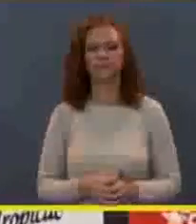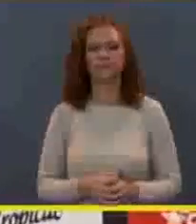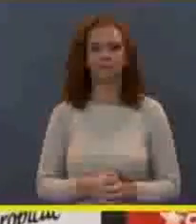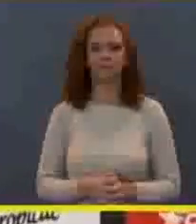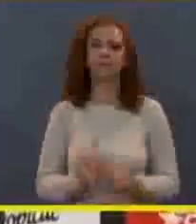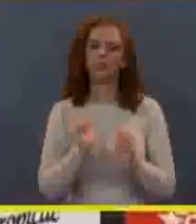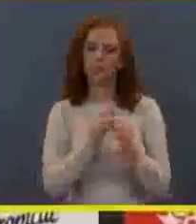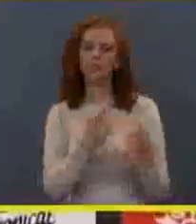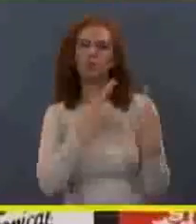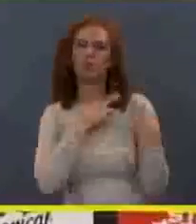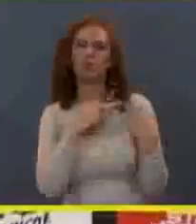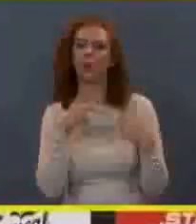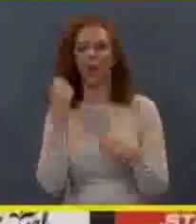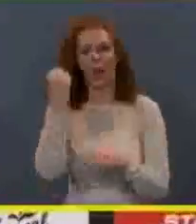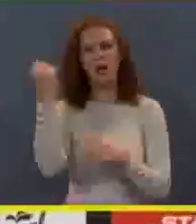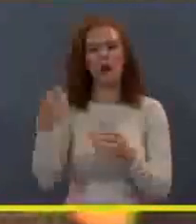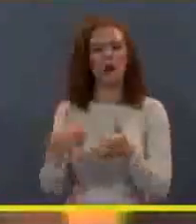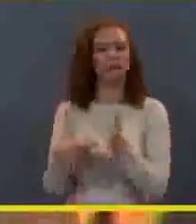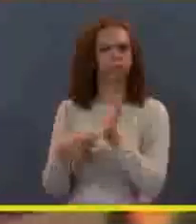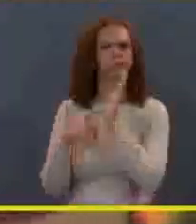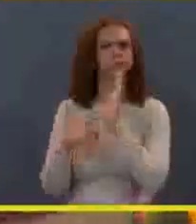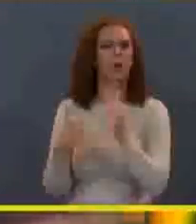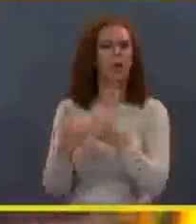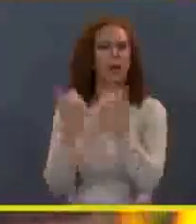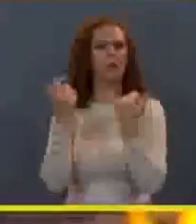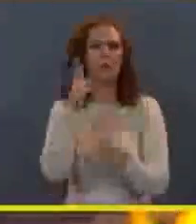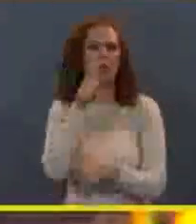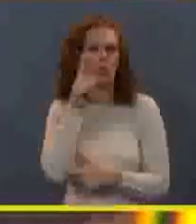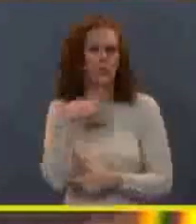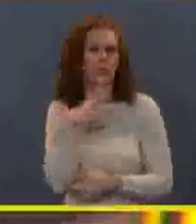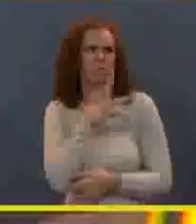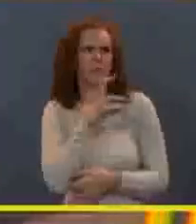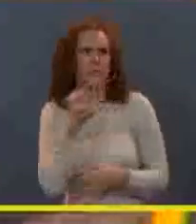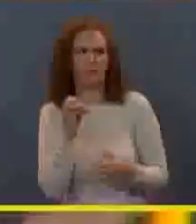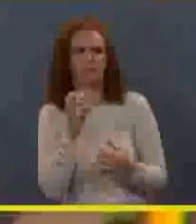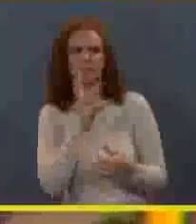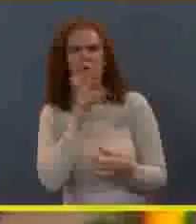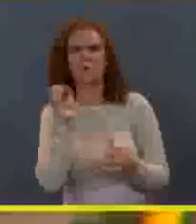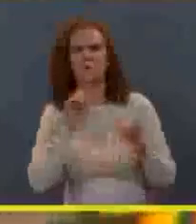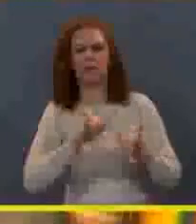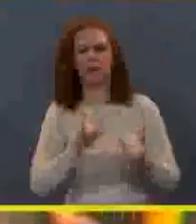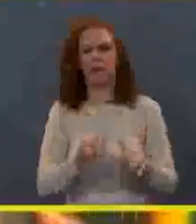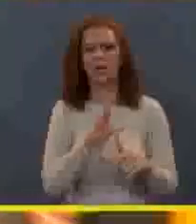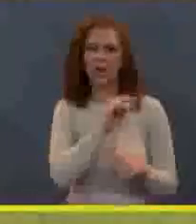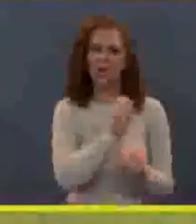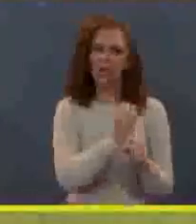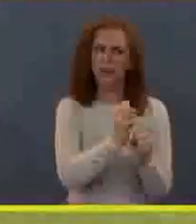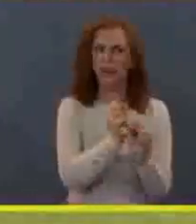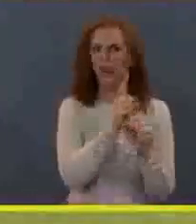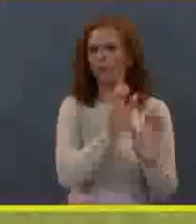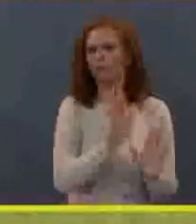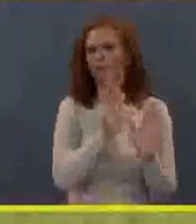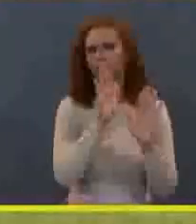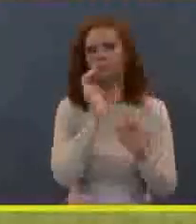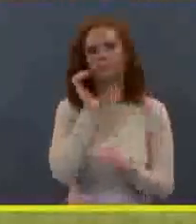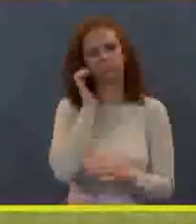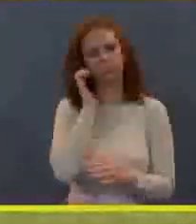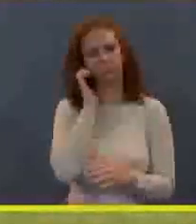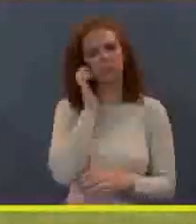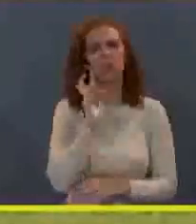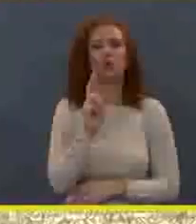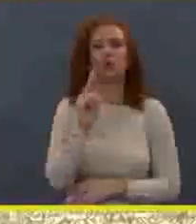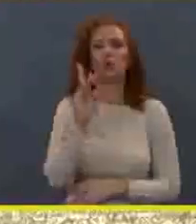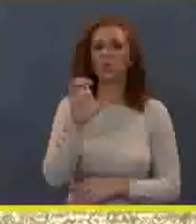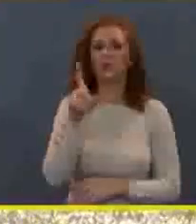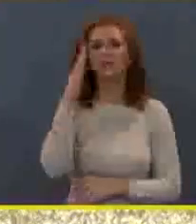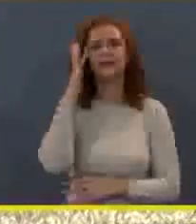con la obligación de ganar el campeonato. O sea, está claro. Albert tiene más o menos 6 meses aquí y el trabajo que él hace es espectacular. Rudé es